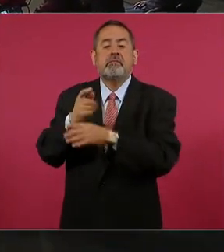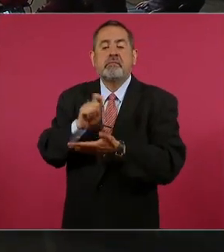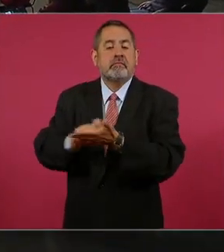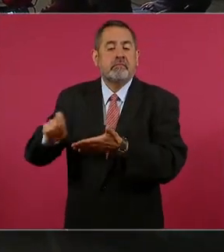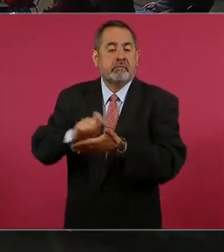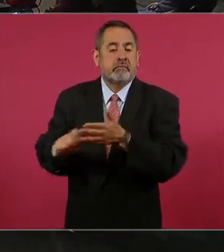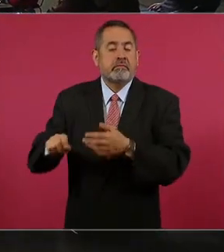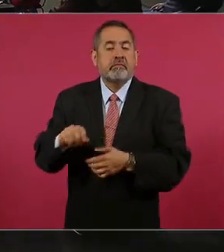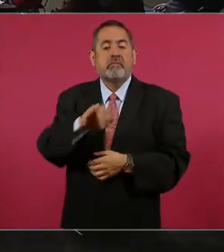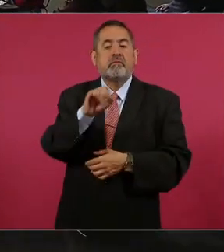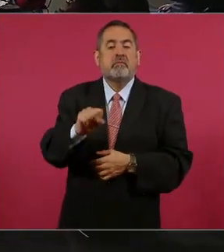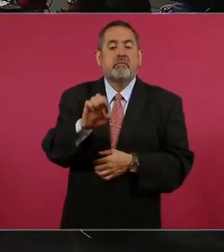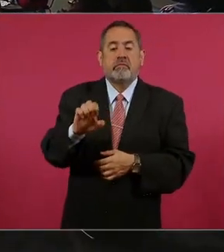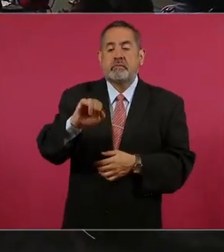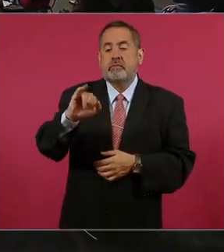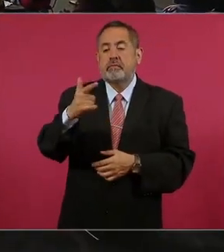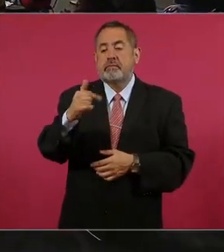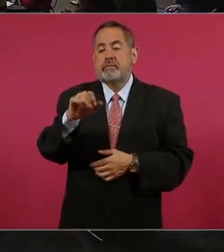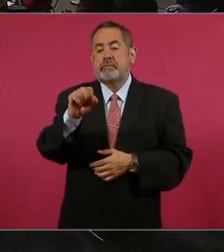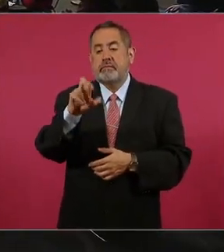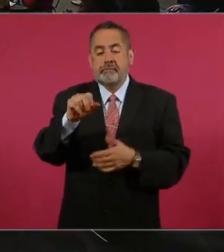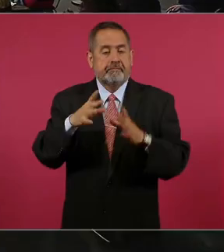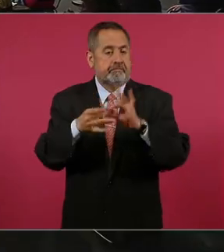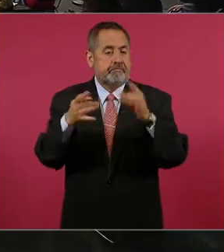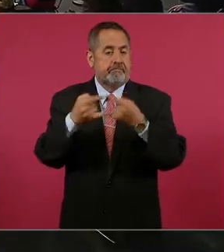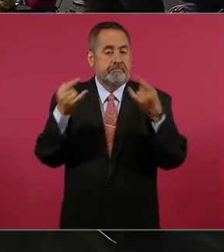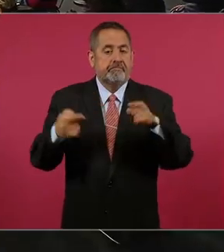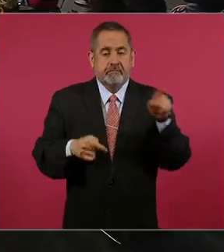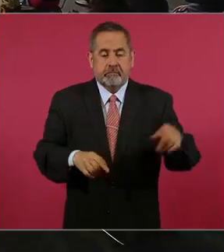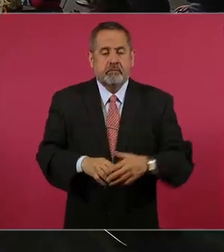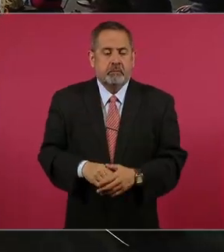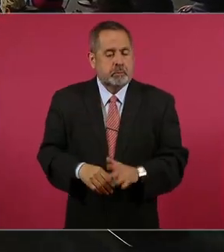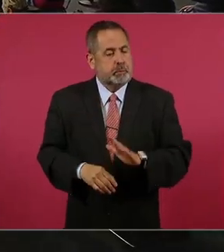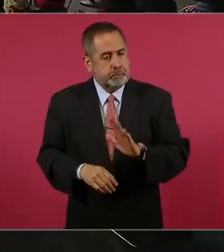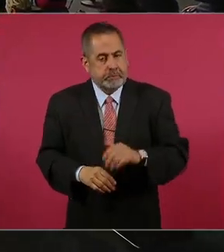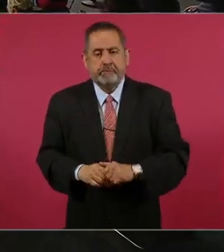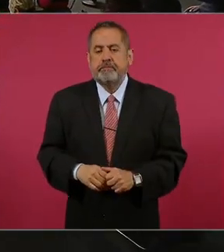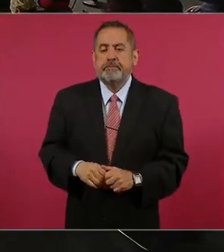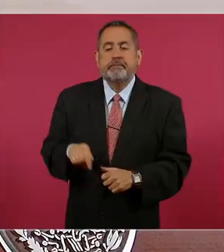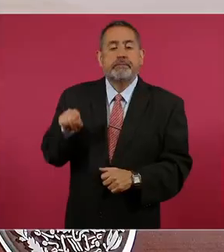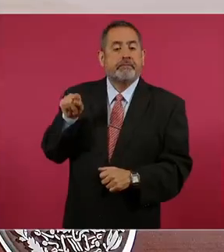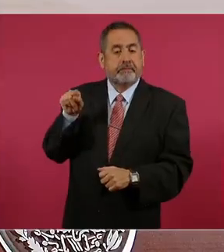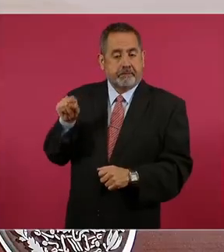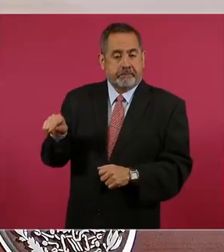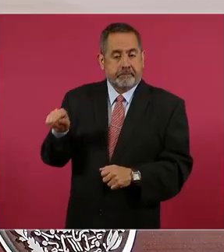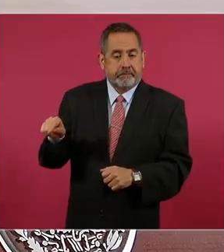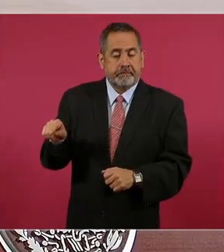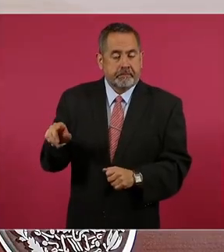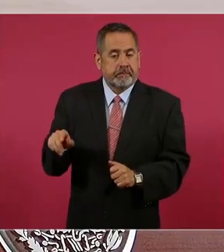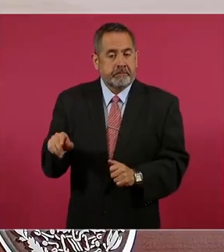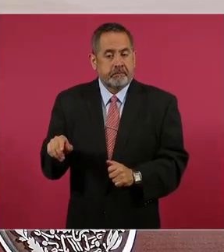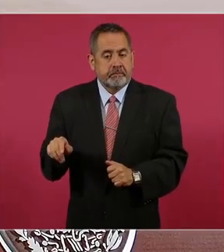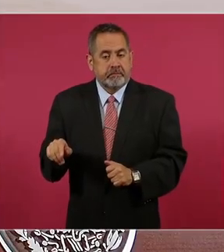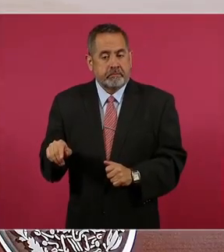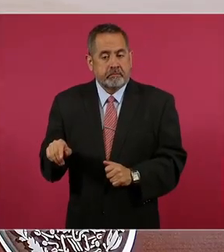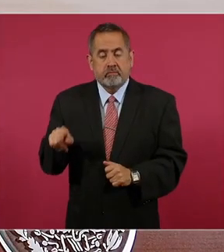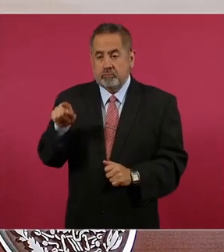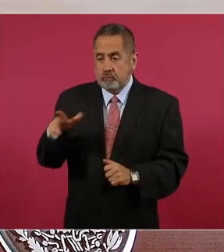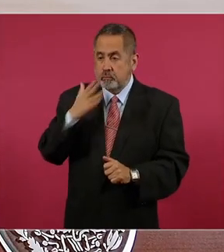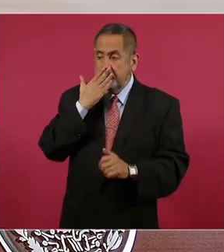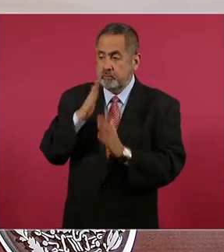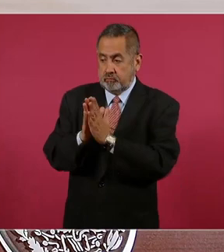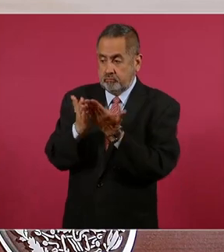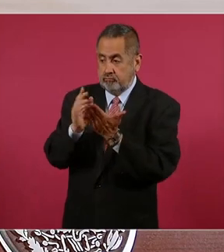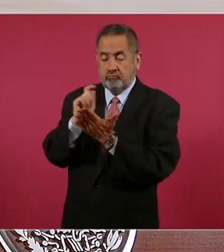José María Iglesias. Desde luego, esta opinión de que era y es un buen